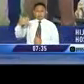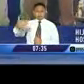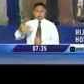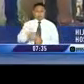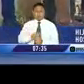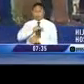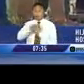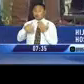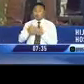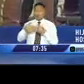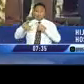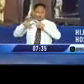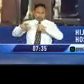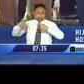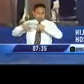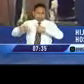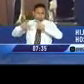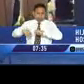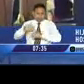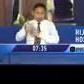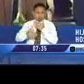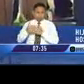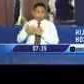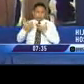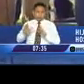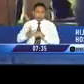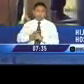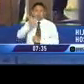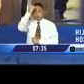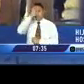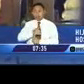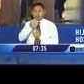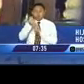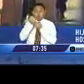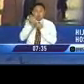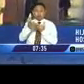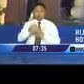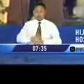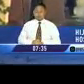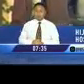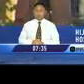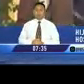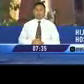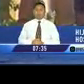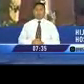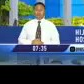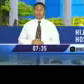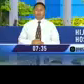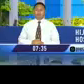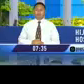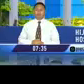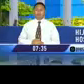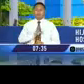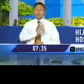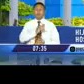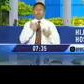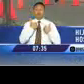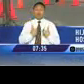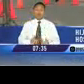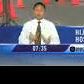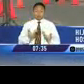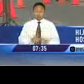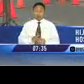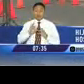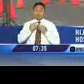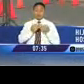eso vamos a tener que recabar y en su momento ya tener, una vez procesada la información, ya dar algún tipo de certeza. El cuerpo de Andrade ya